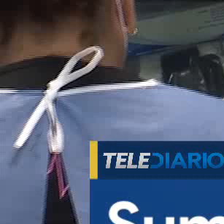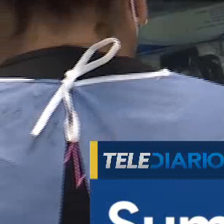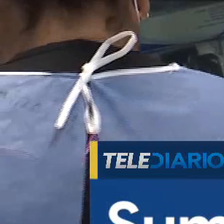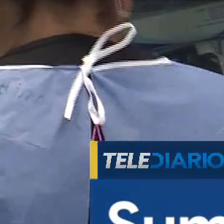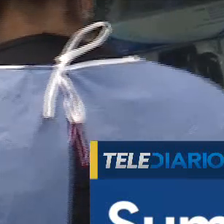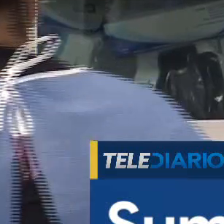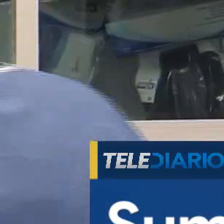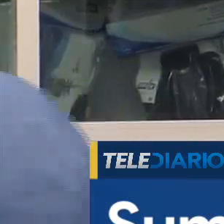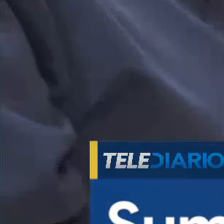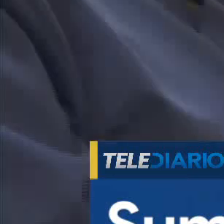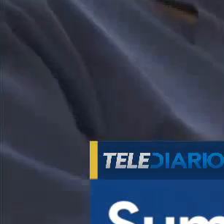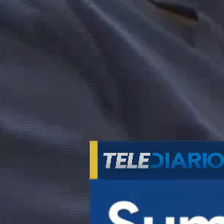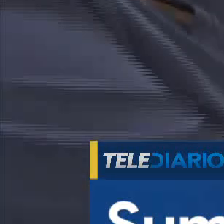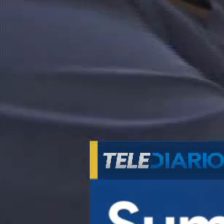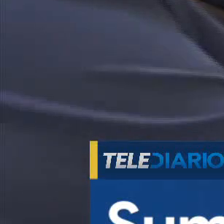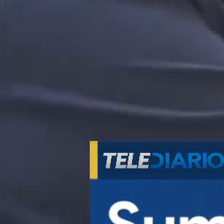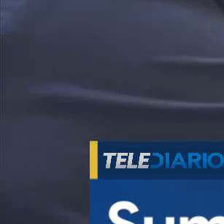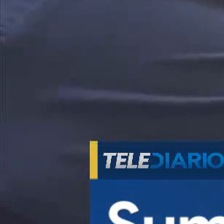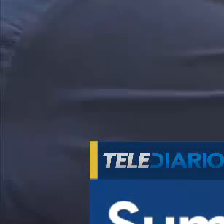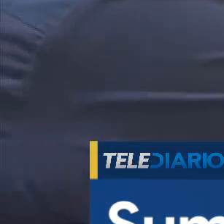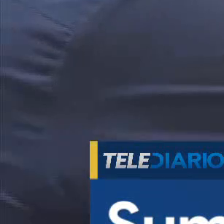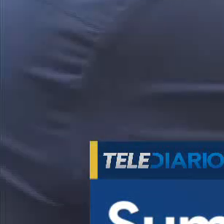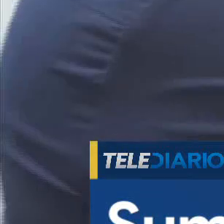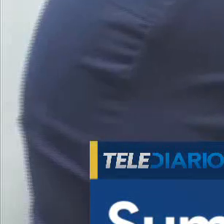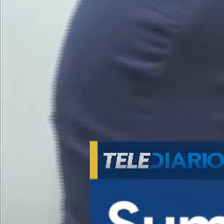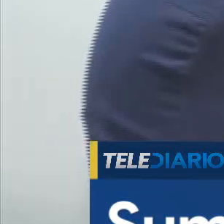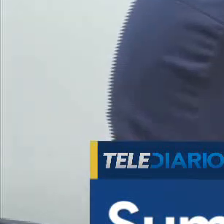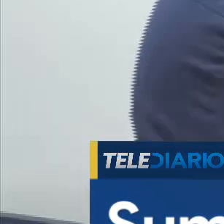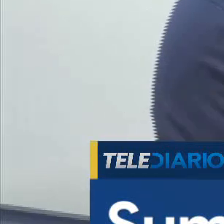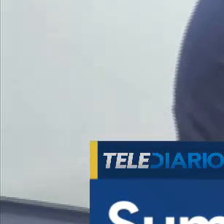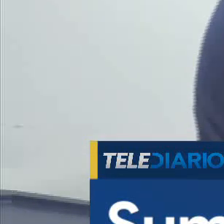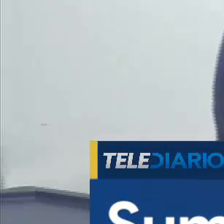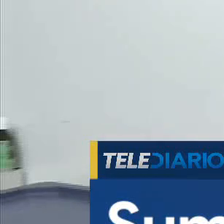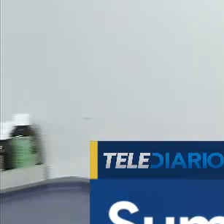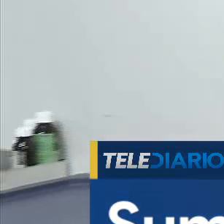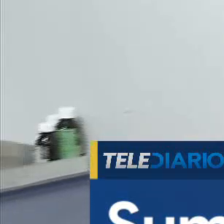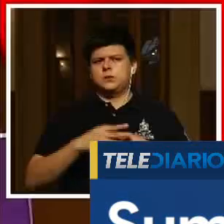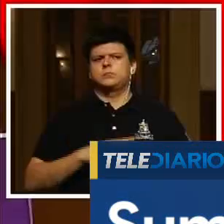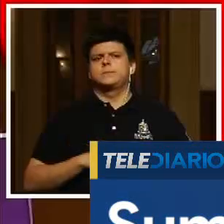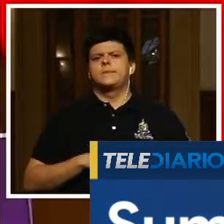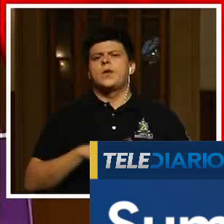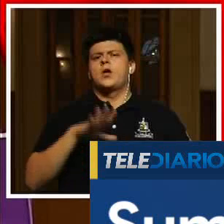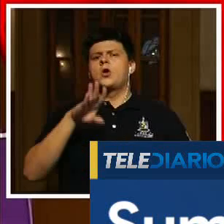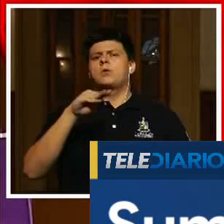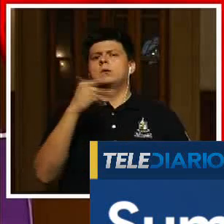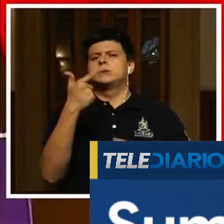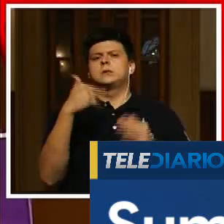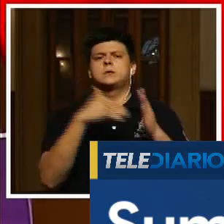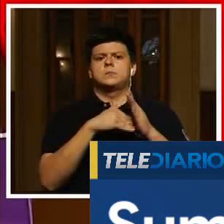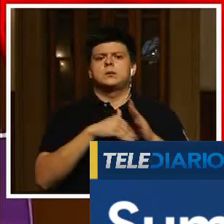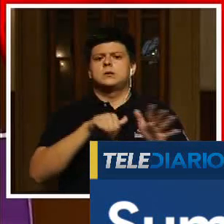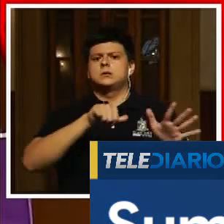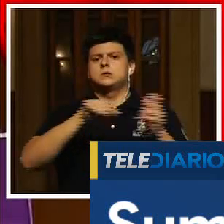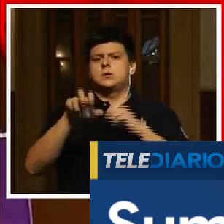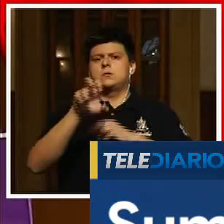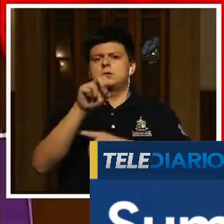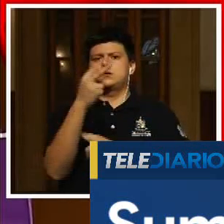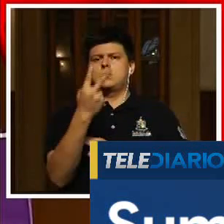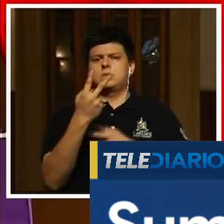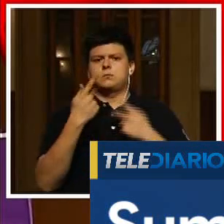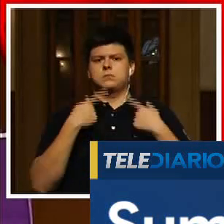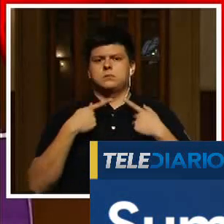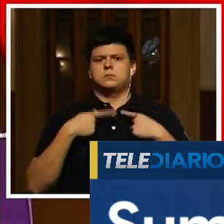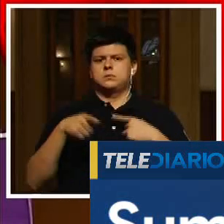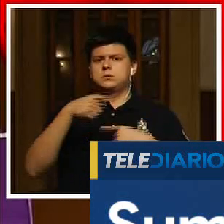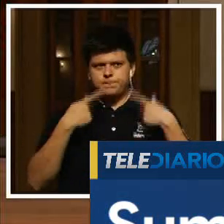97.632 contagios en este sector, de los cuales 1.320 han fallecido. En la entidad son